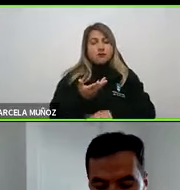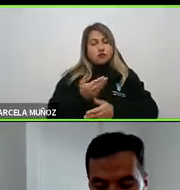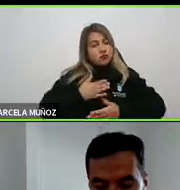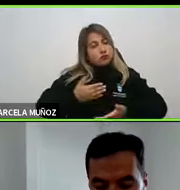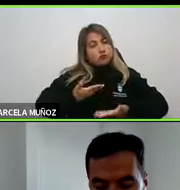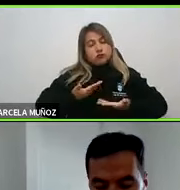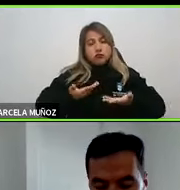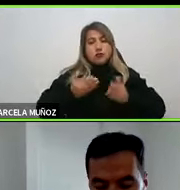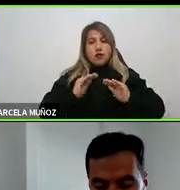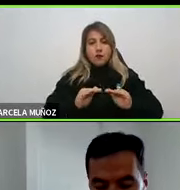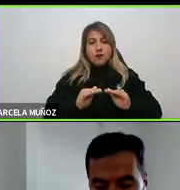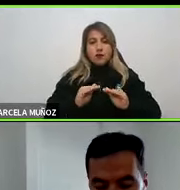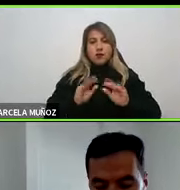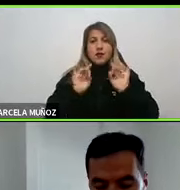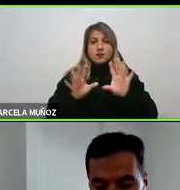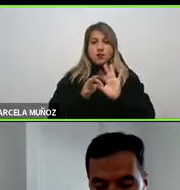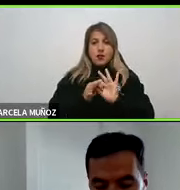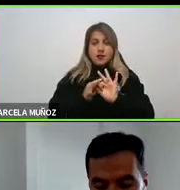gracias.